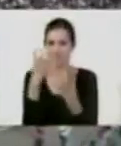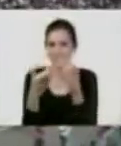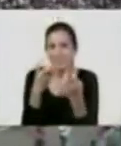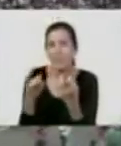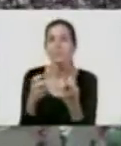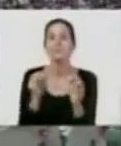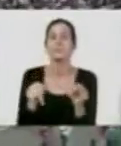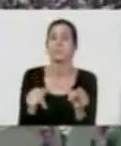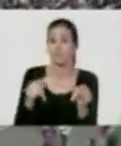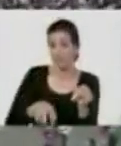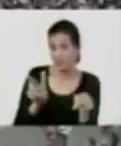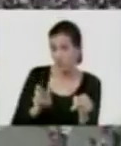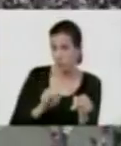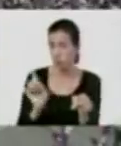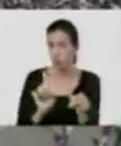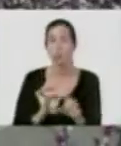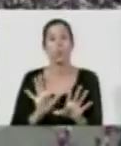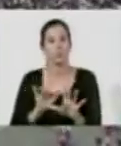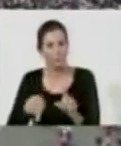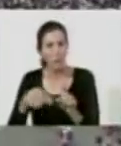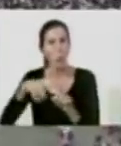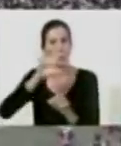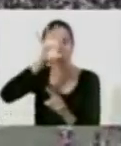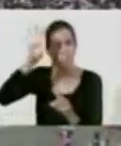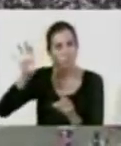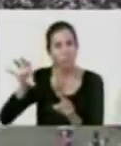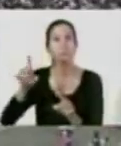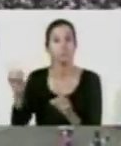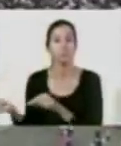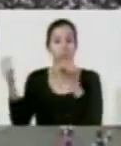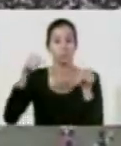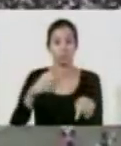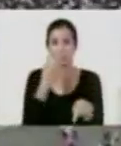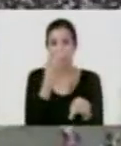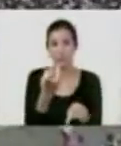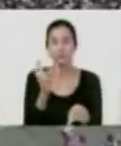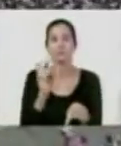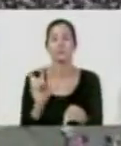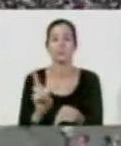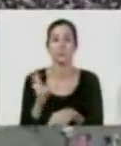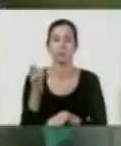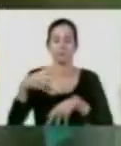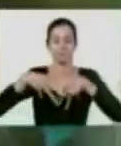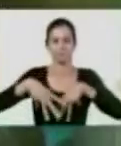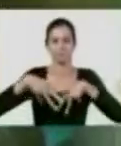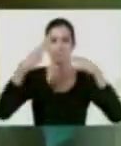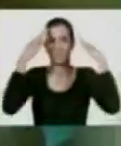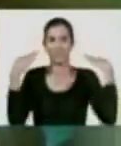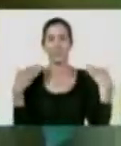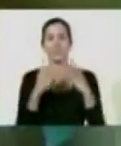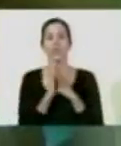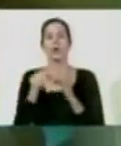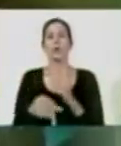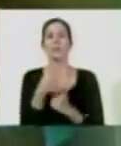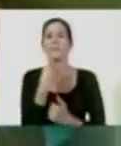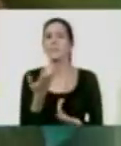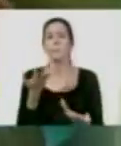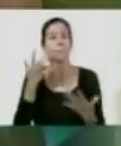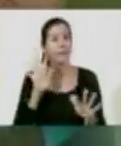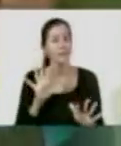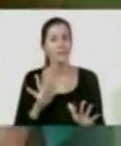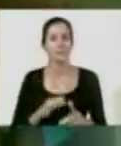solamente son de Venezuela, sino de otras partes del mundo. Y hoy, sábado, la procesión señala que va a haber